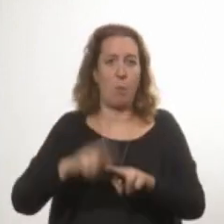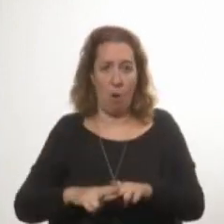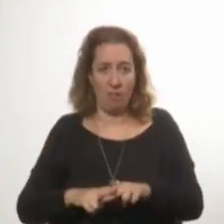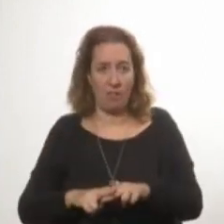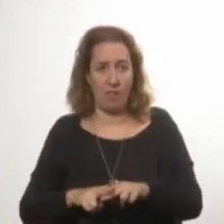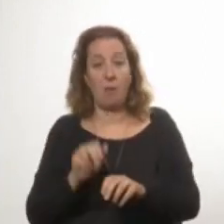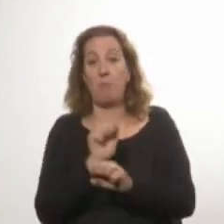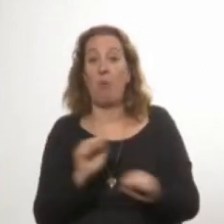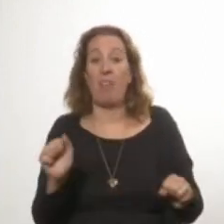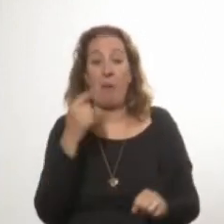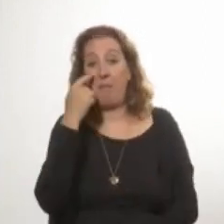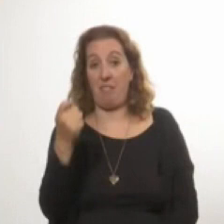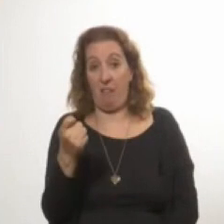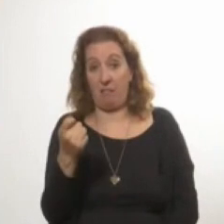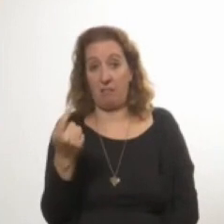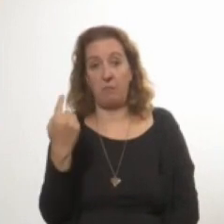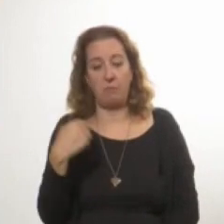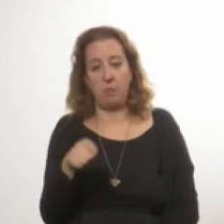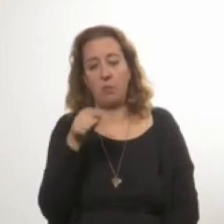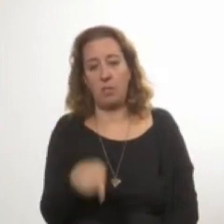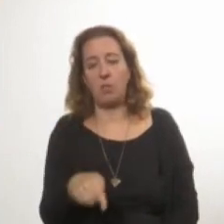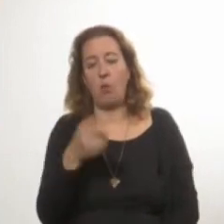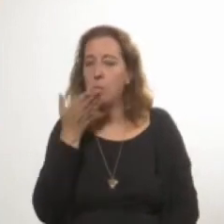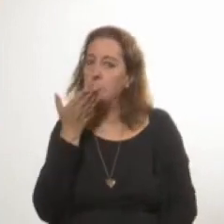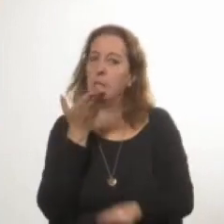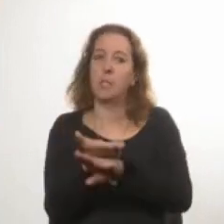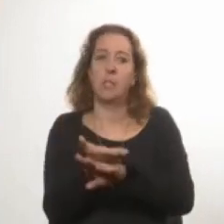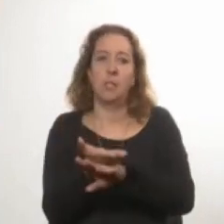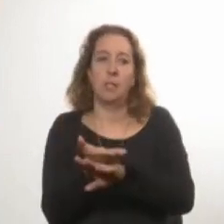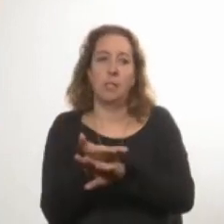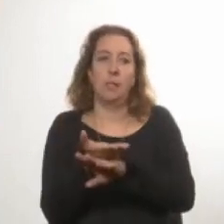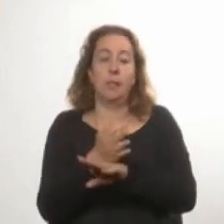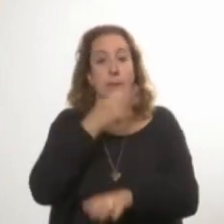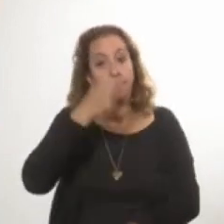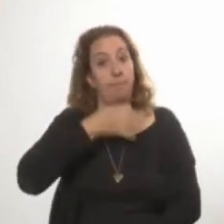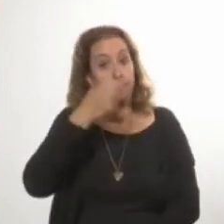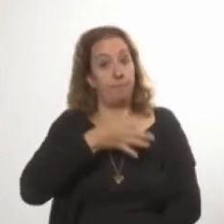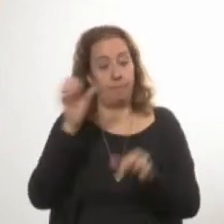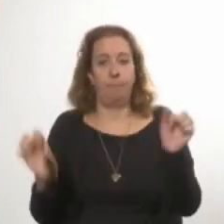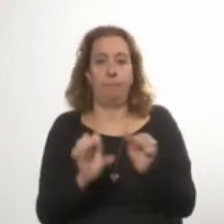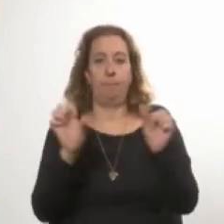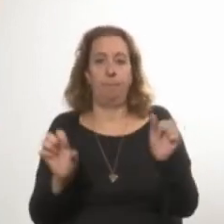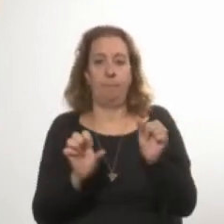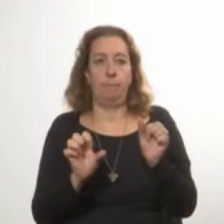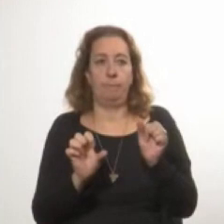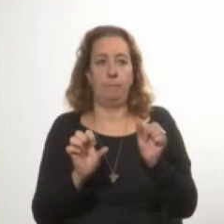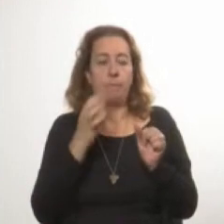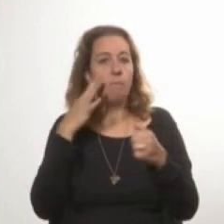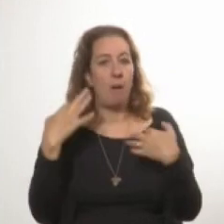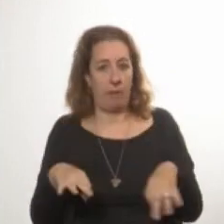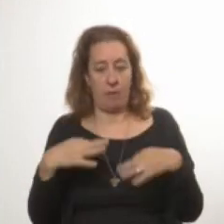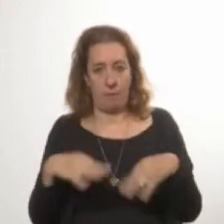haber ahorrado, pero esto nos exige un relato de los hechos de mayor